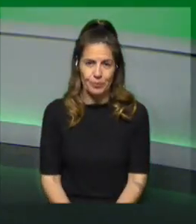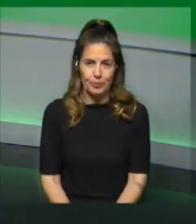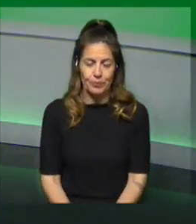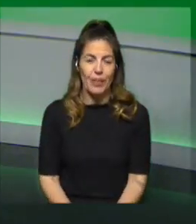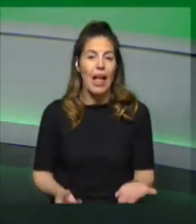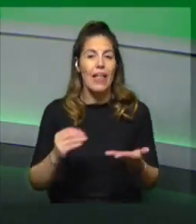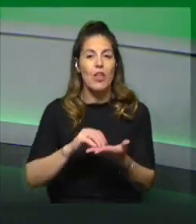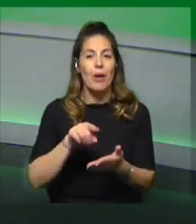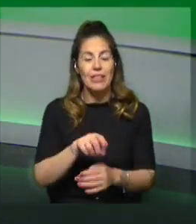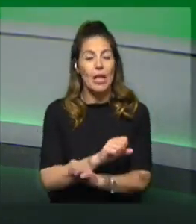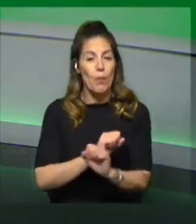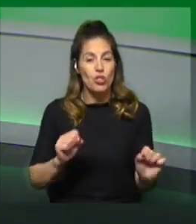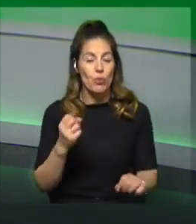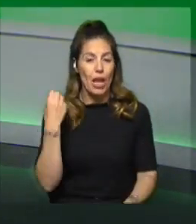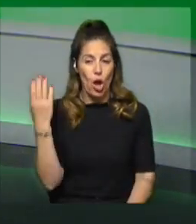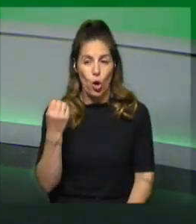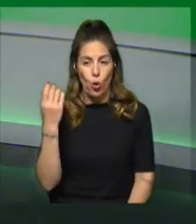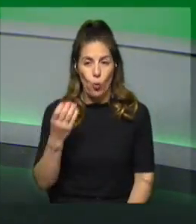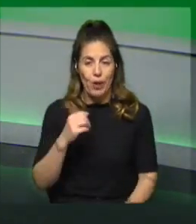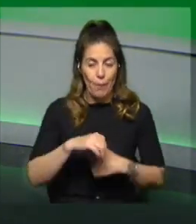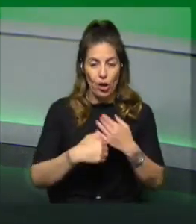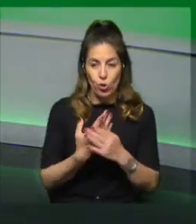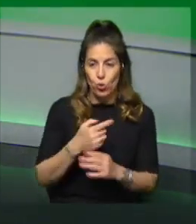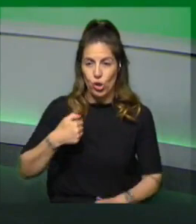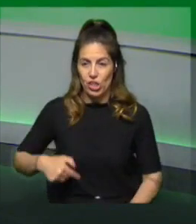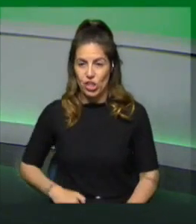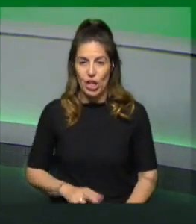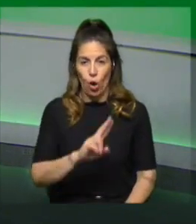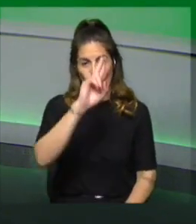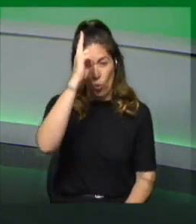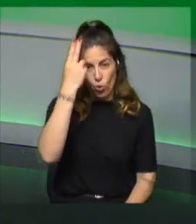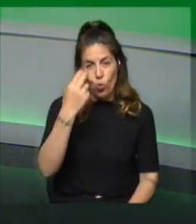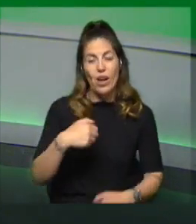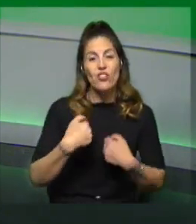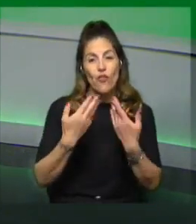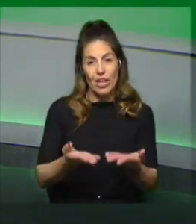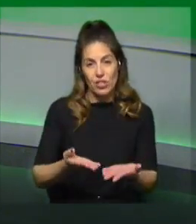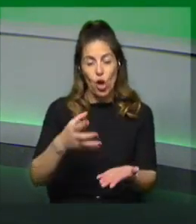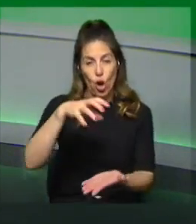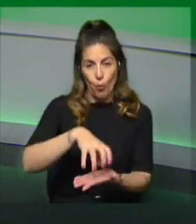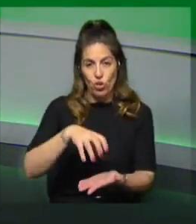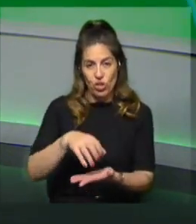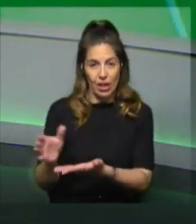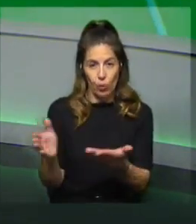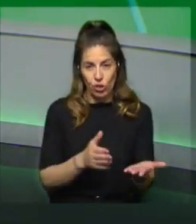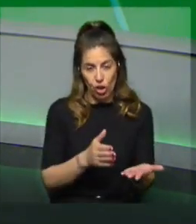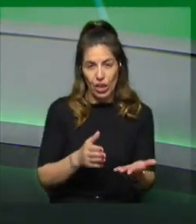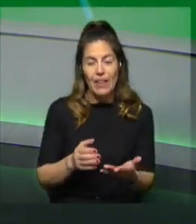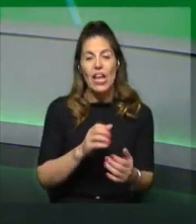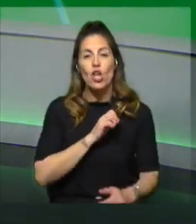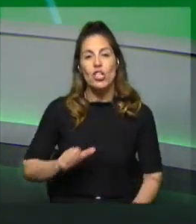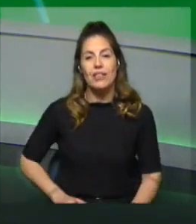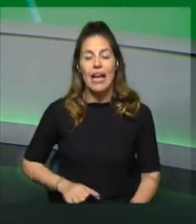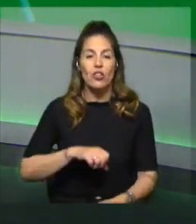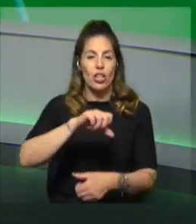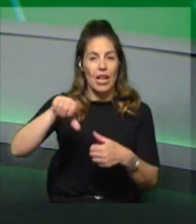Además de esta eventual cumbre entre el Mercosur y China, Uruguay se ofreció como sede de la próxima reunión de la Comunidad de Estados Latinoamericanos y Caribeños. Estamos hablando